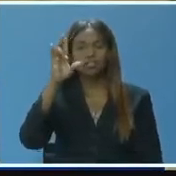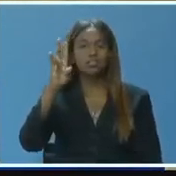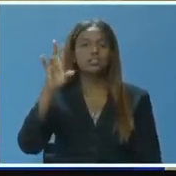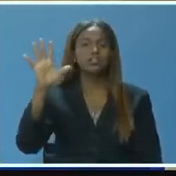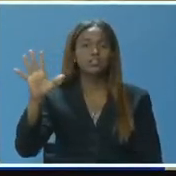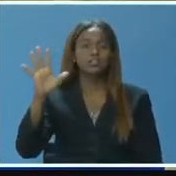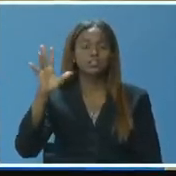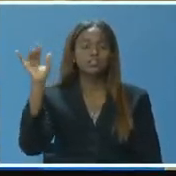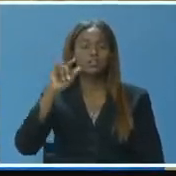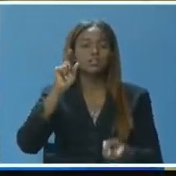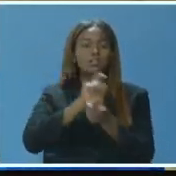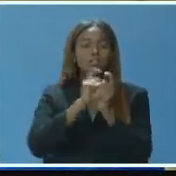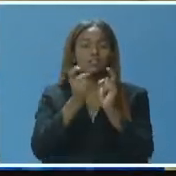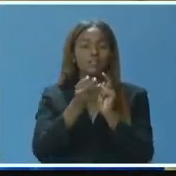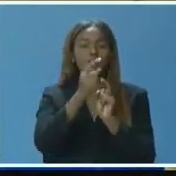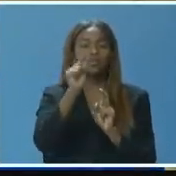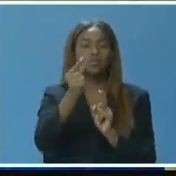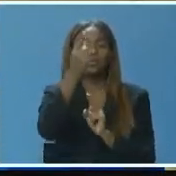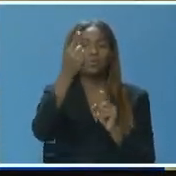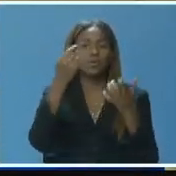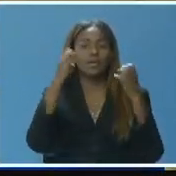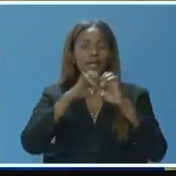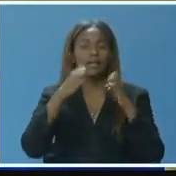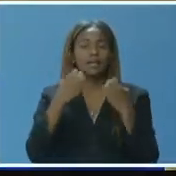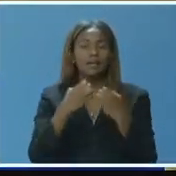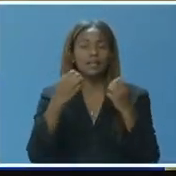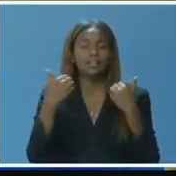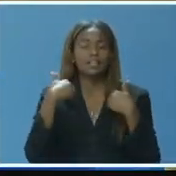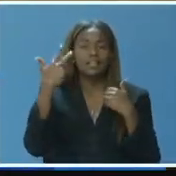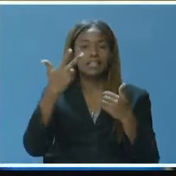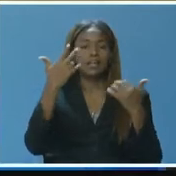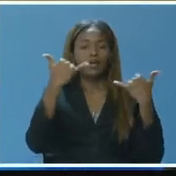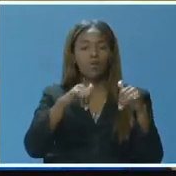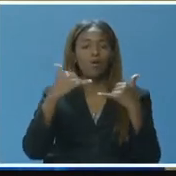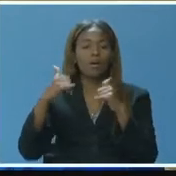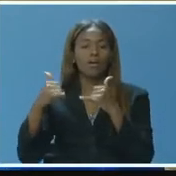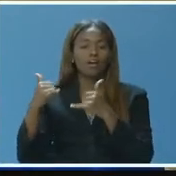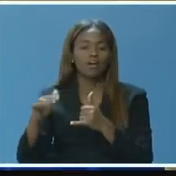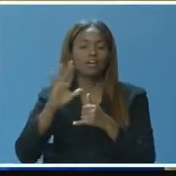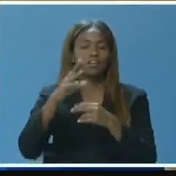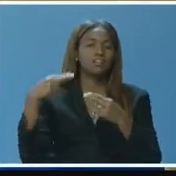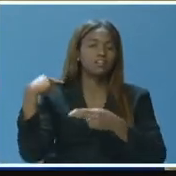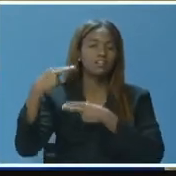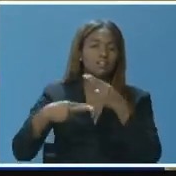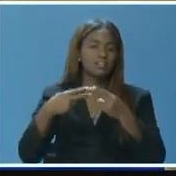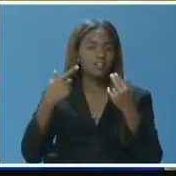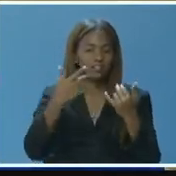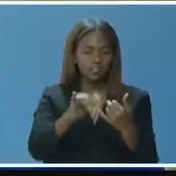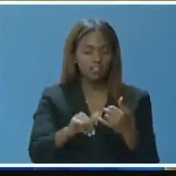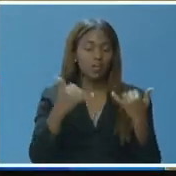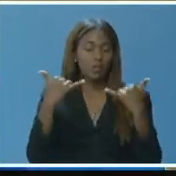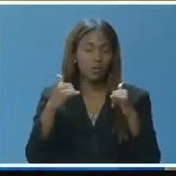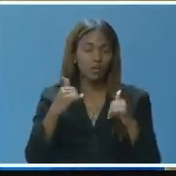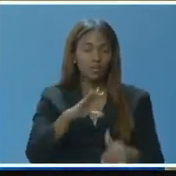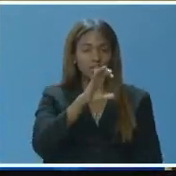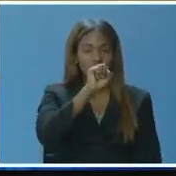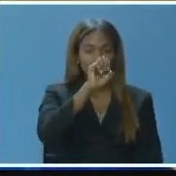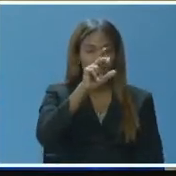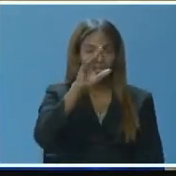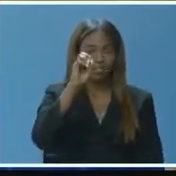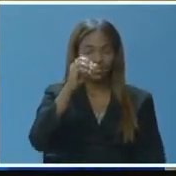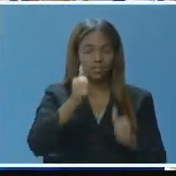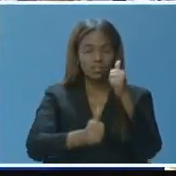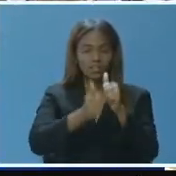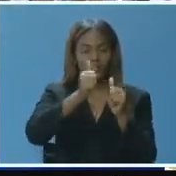96-75 y se convierten en el único combinado con tres títulos en la historia de este torneo. Cesarina Capellán fue electa